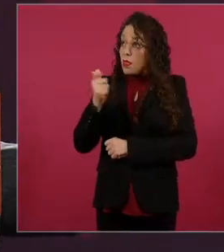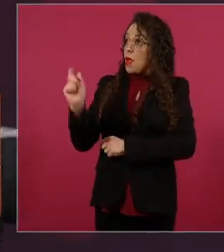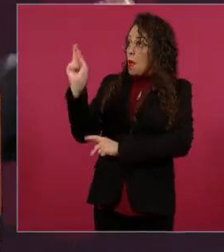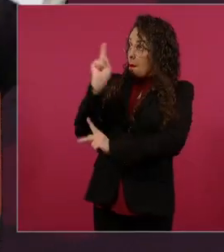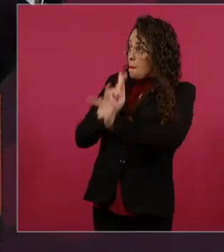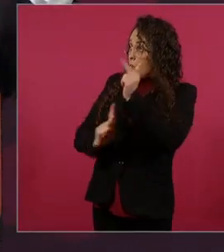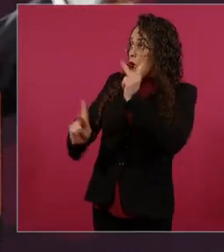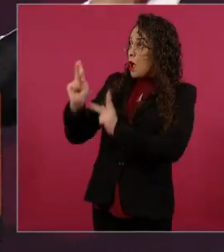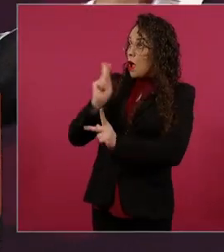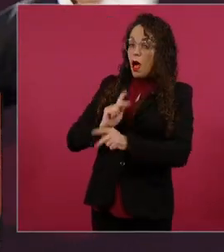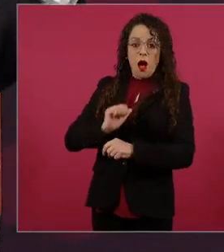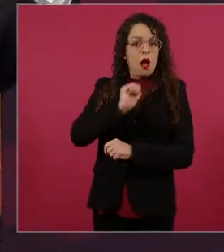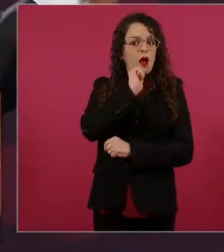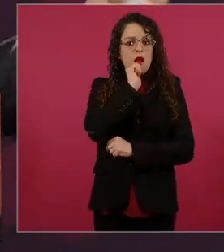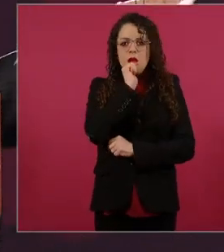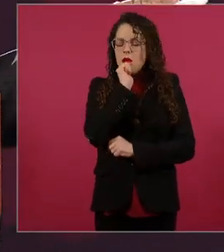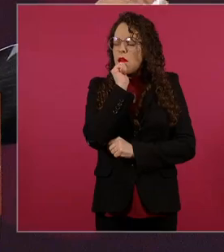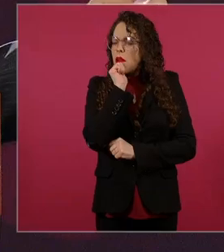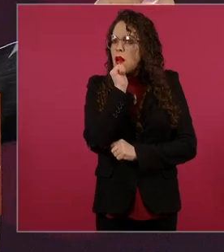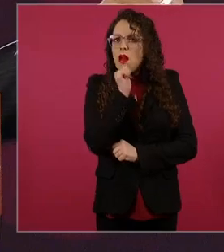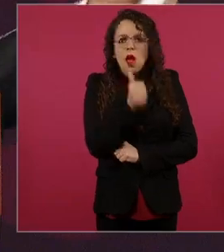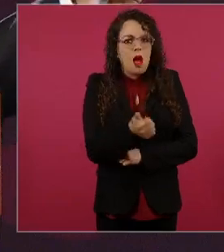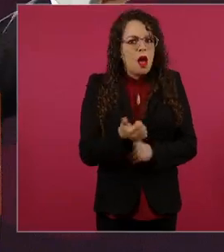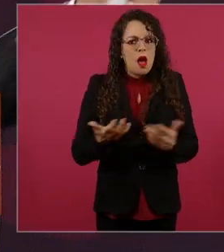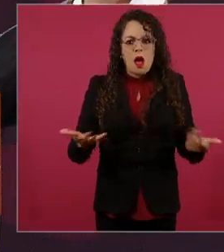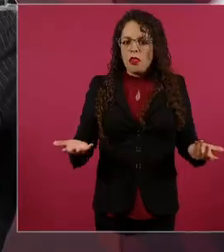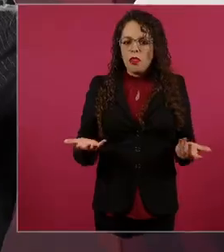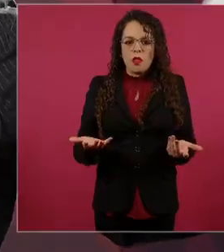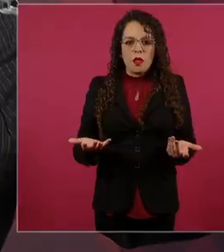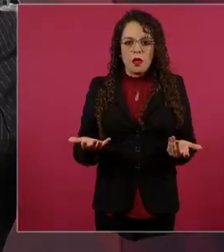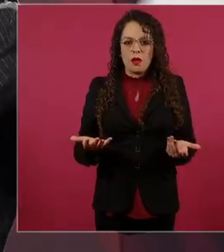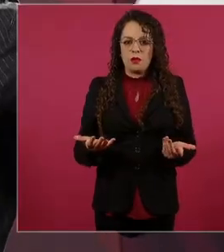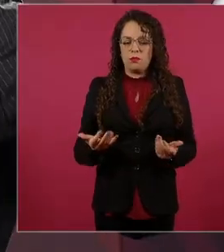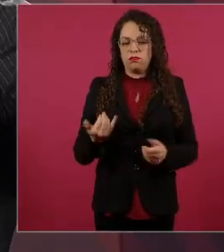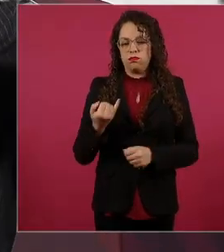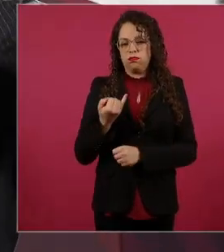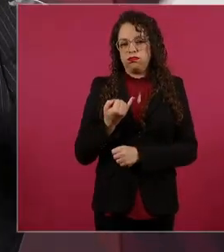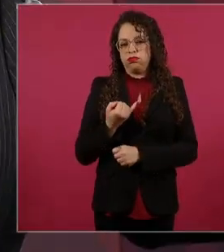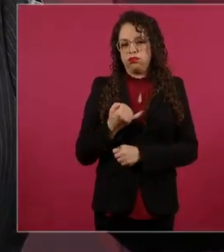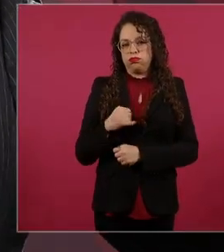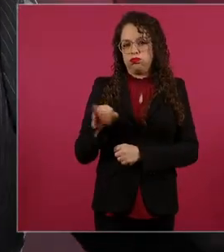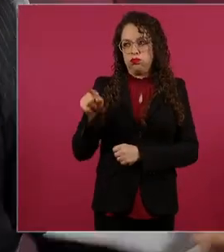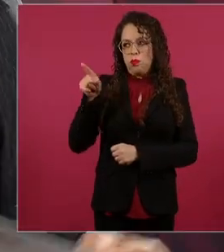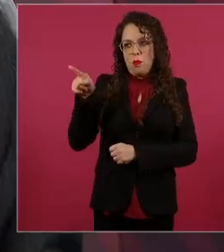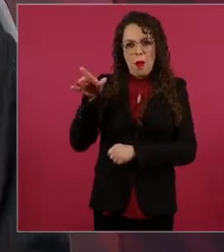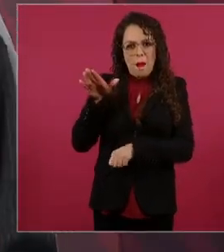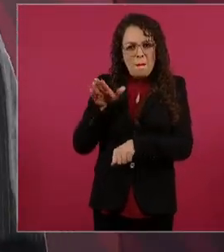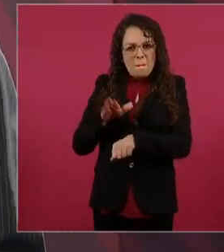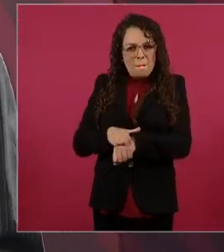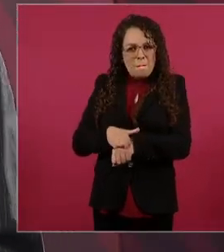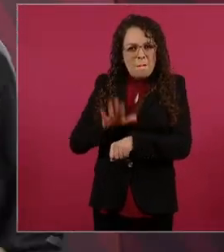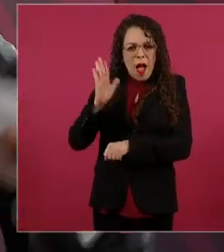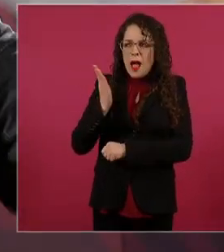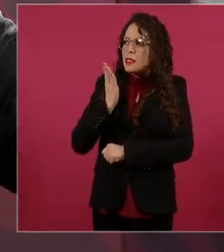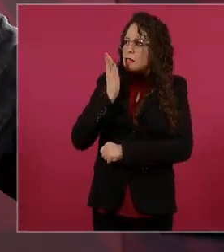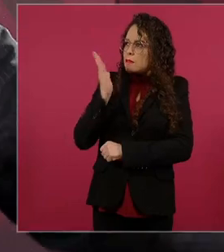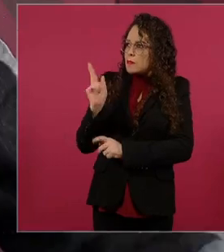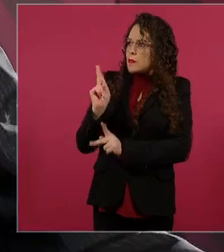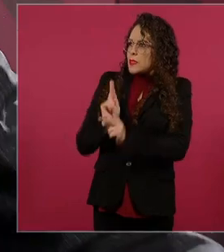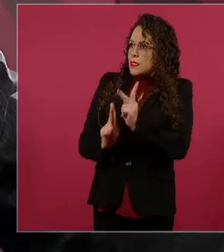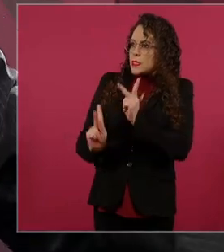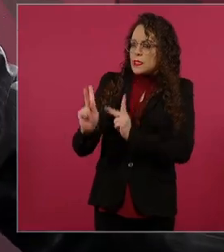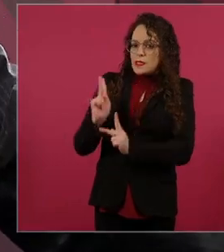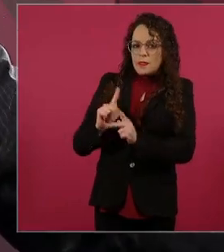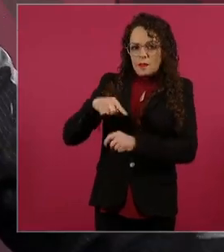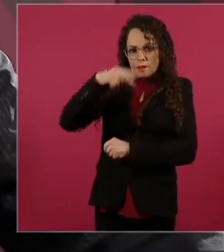y fue el gobernante que más endeudó a México eso que les estoy